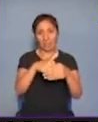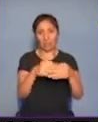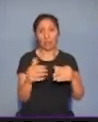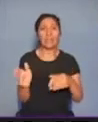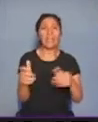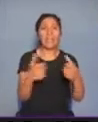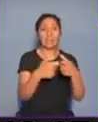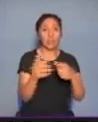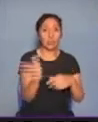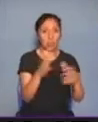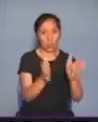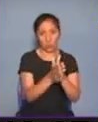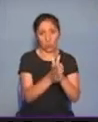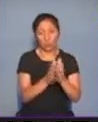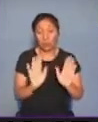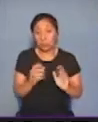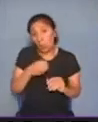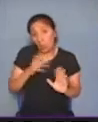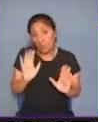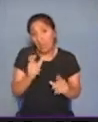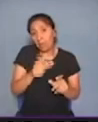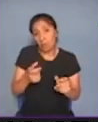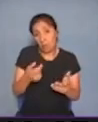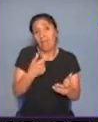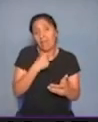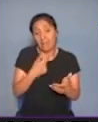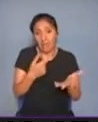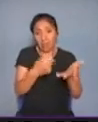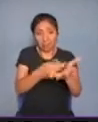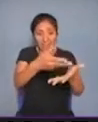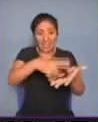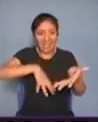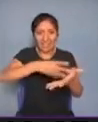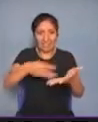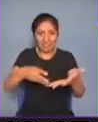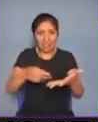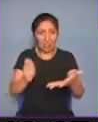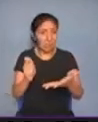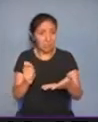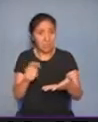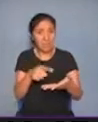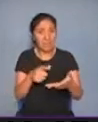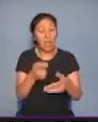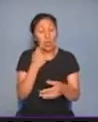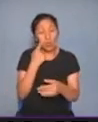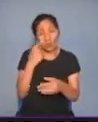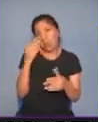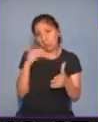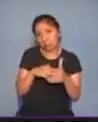la gente que que adquiera el calendario pueda conocernos un poco más este de la trayectoria